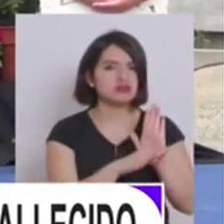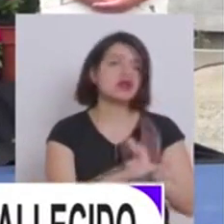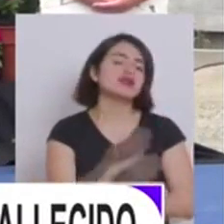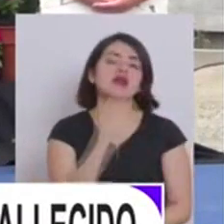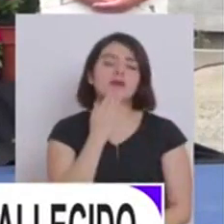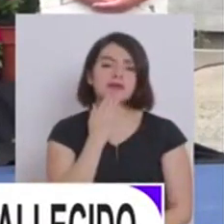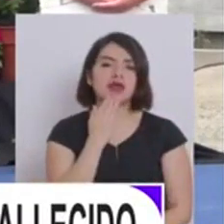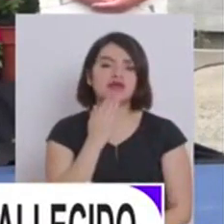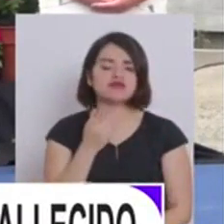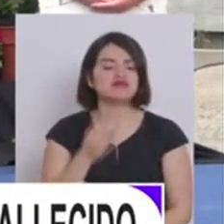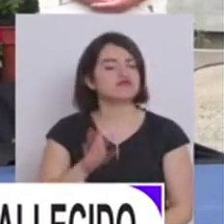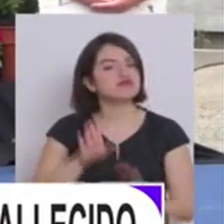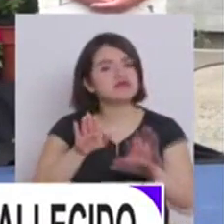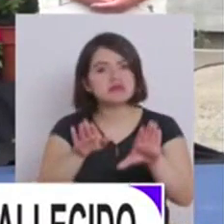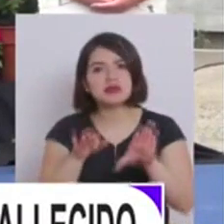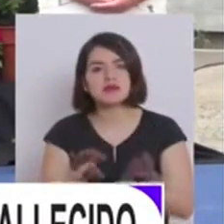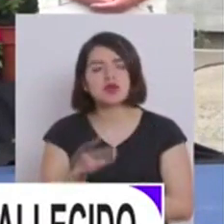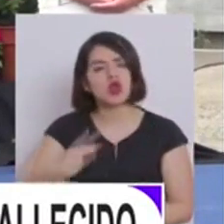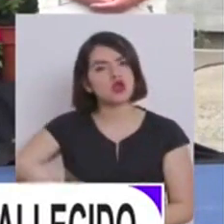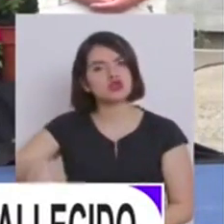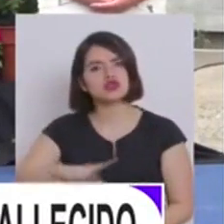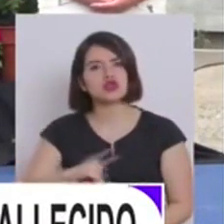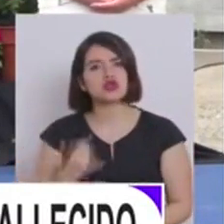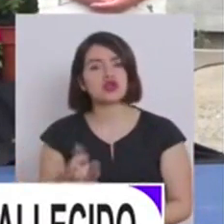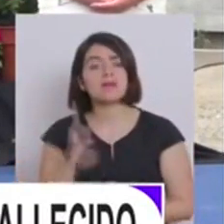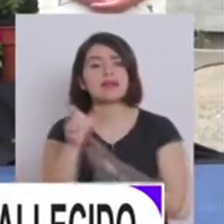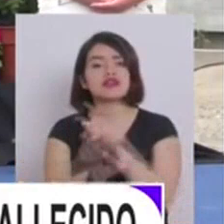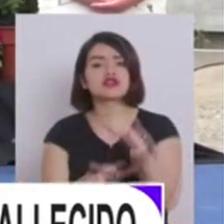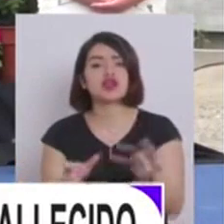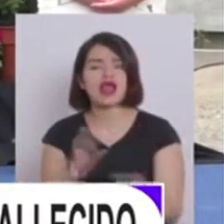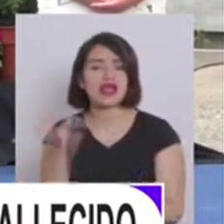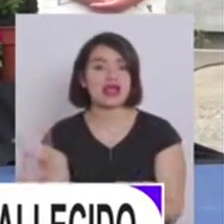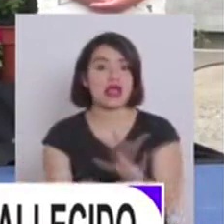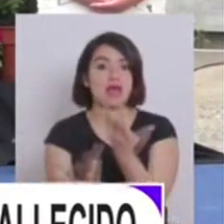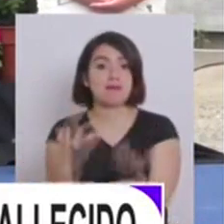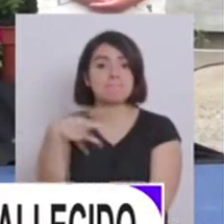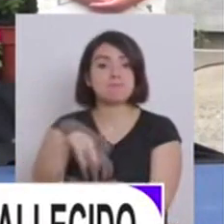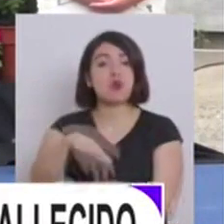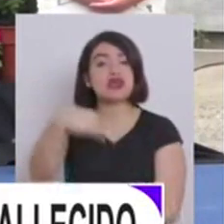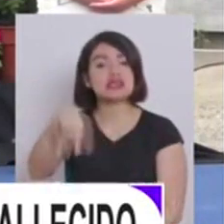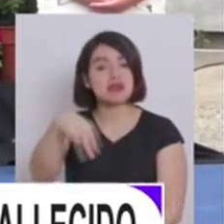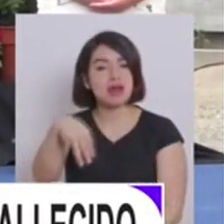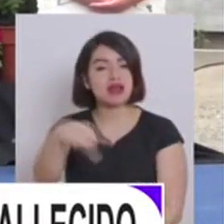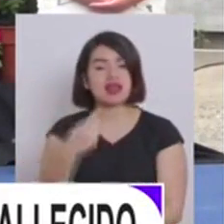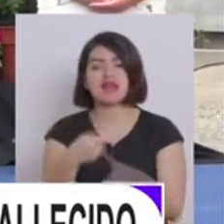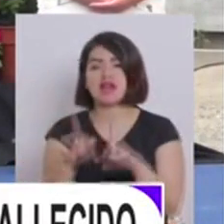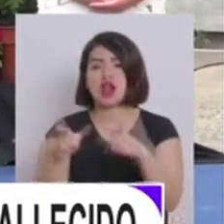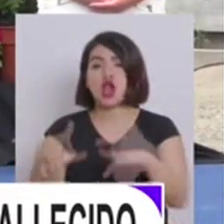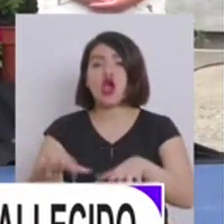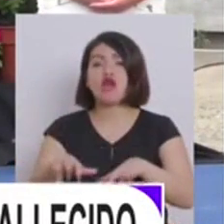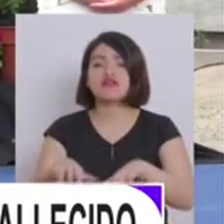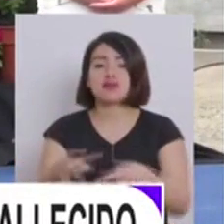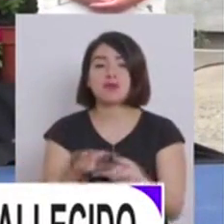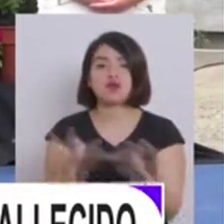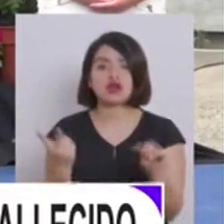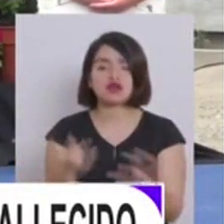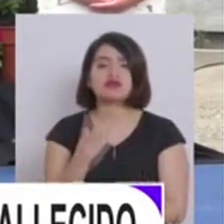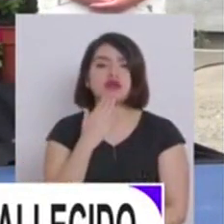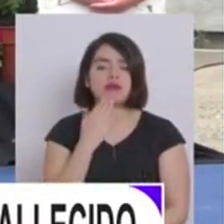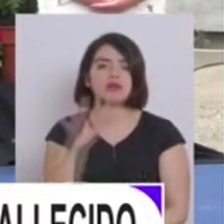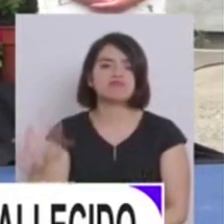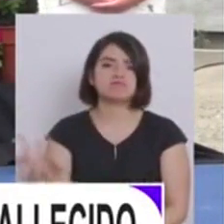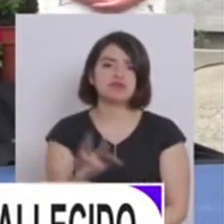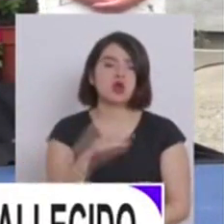estamos haciendo todo lo que está a nuestro alcance para que las personas que quemaron la municipalidad y tantas oficinas públicas enfrenten la justicia